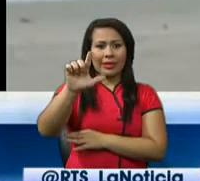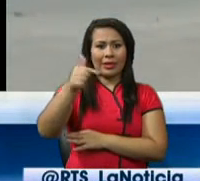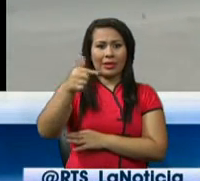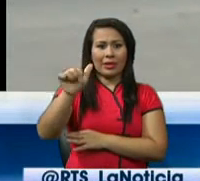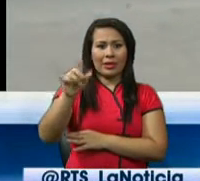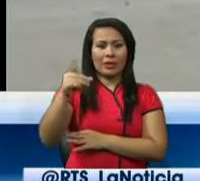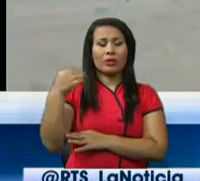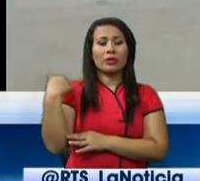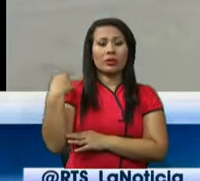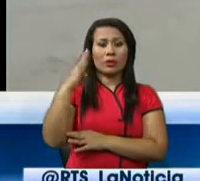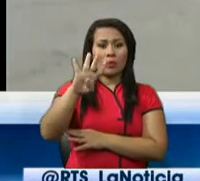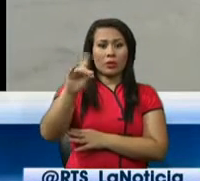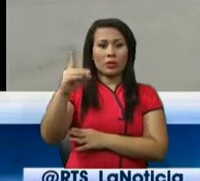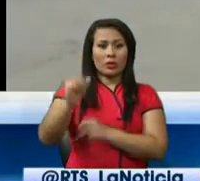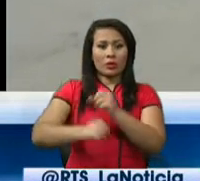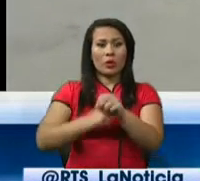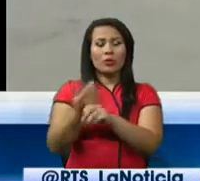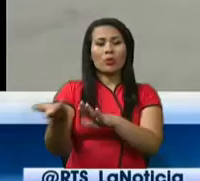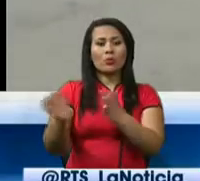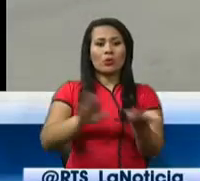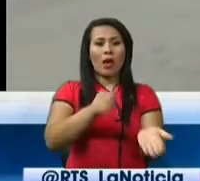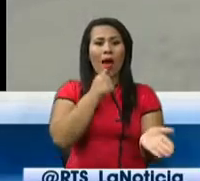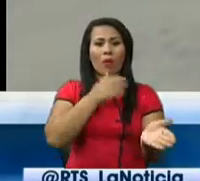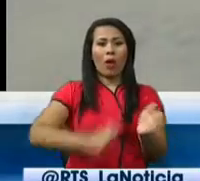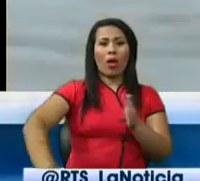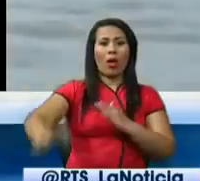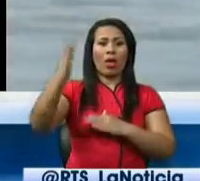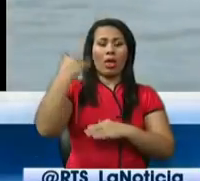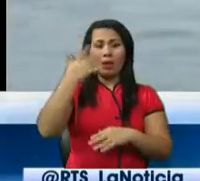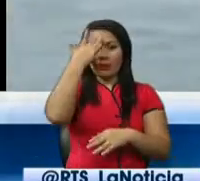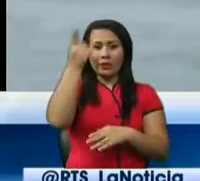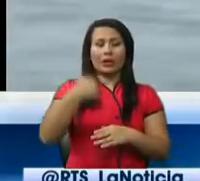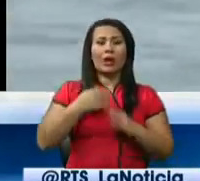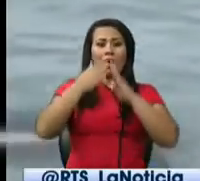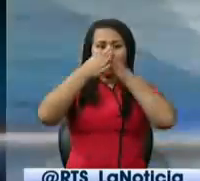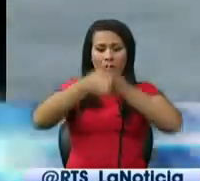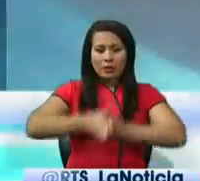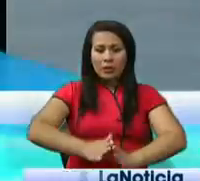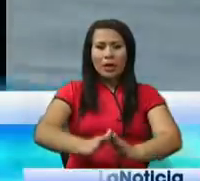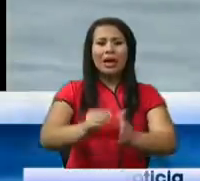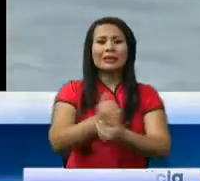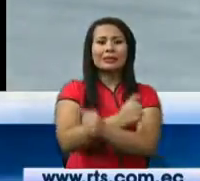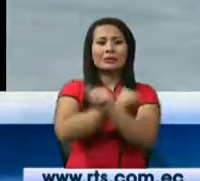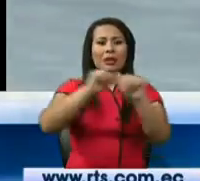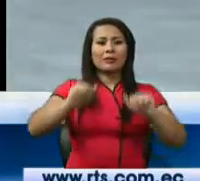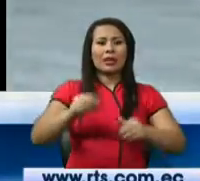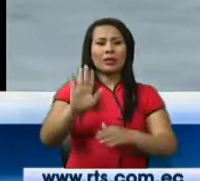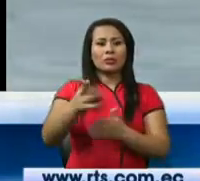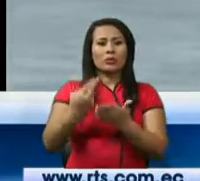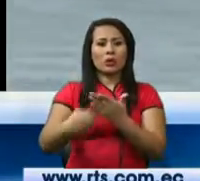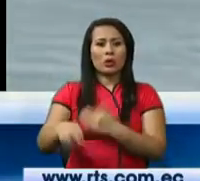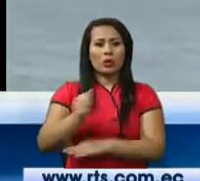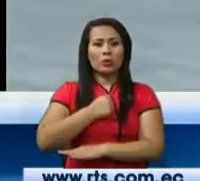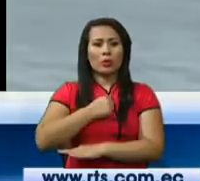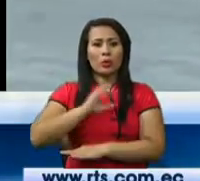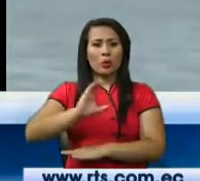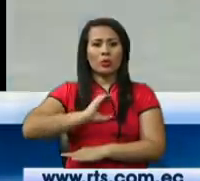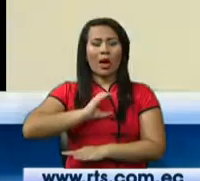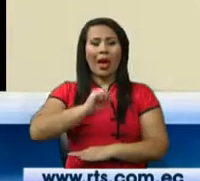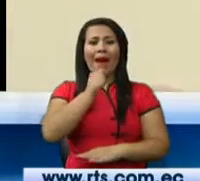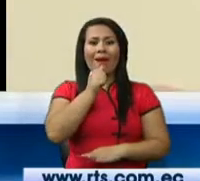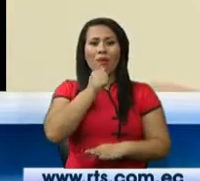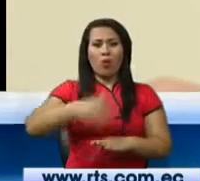falleció ahogado después de haber ingresado al mar a rescatar a su hijo y cuñado, quienes estaban siendo arrastrados por el fuerte